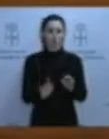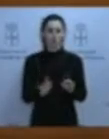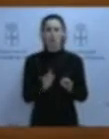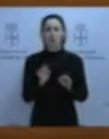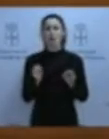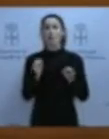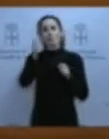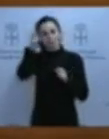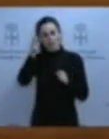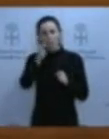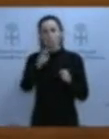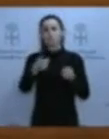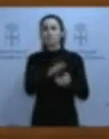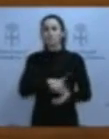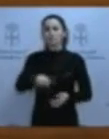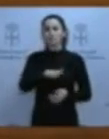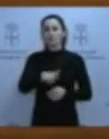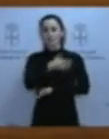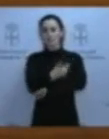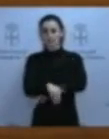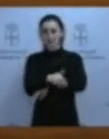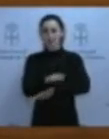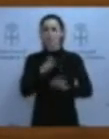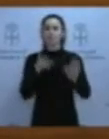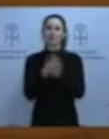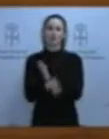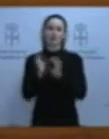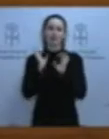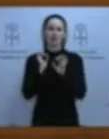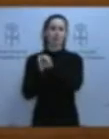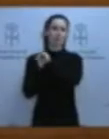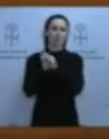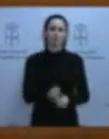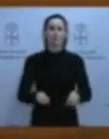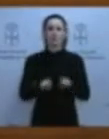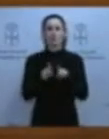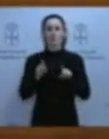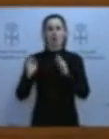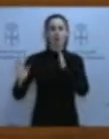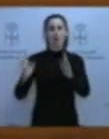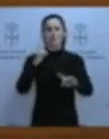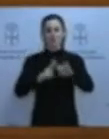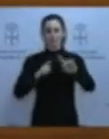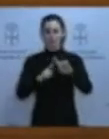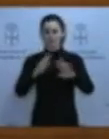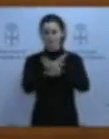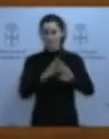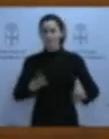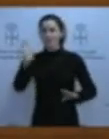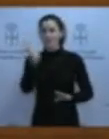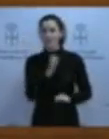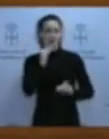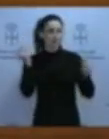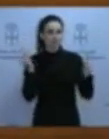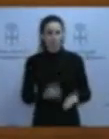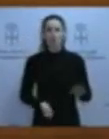villas, los pueblos y los barrios son una tradición desde la época medieval y, a pesar de los devenires de la historia, han supuesto